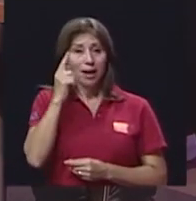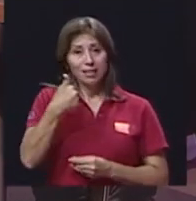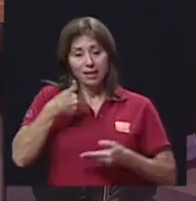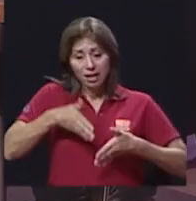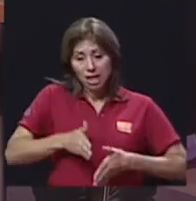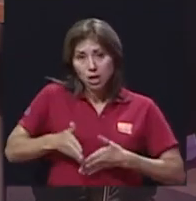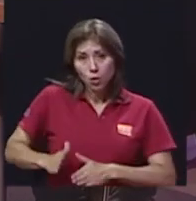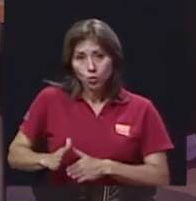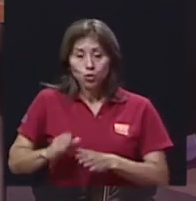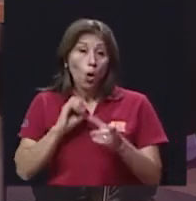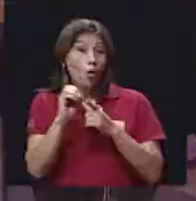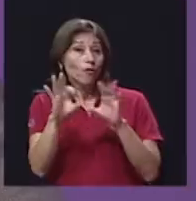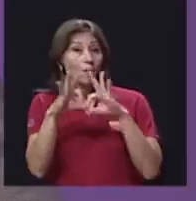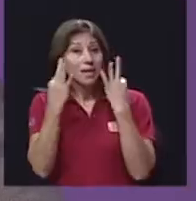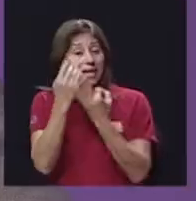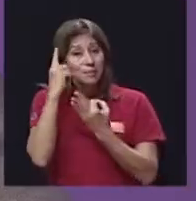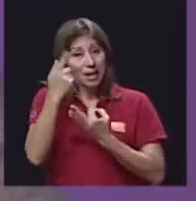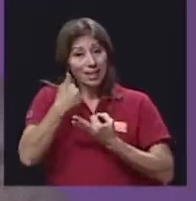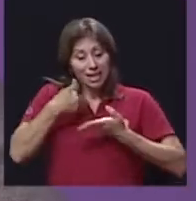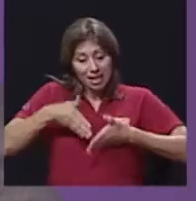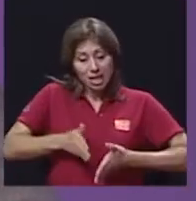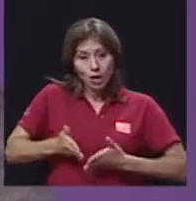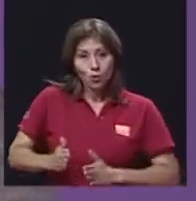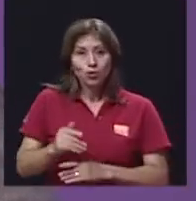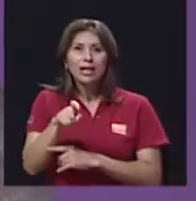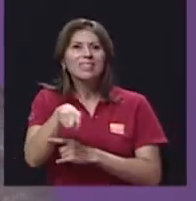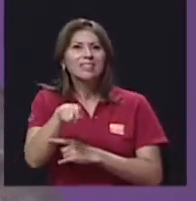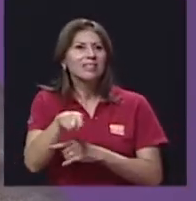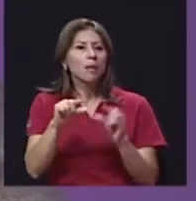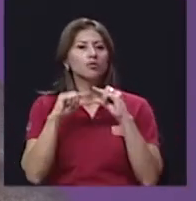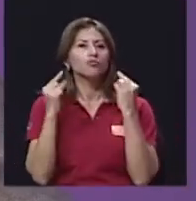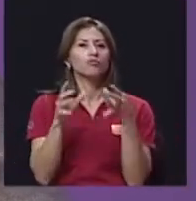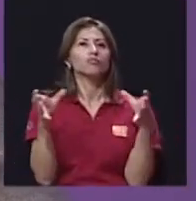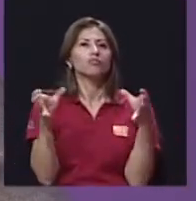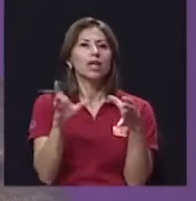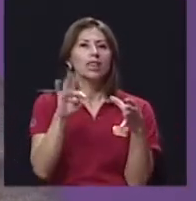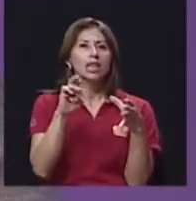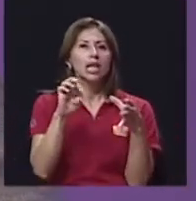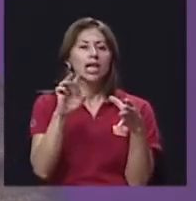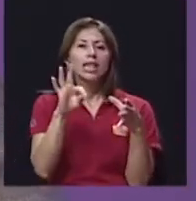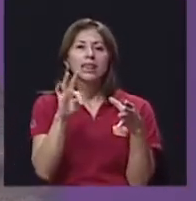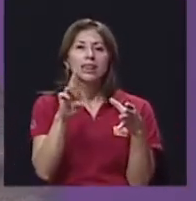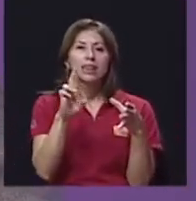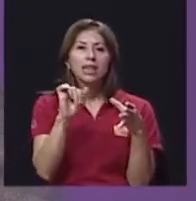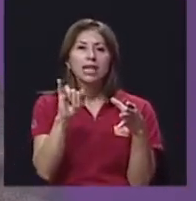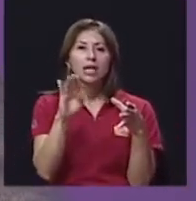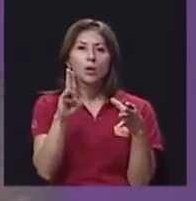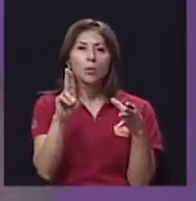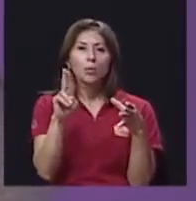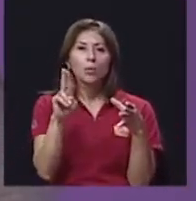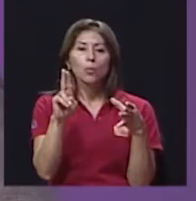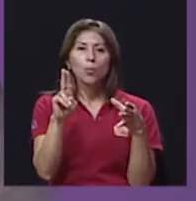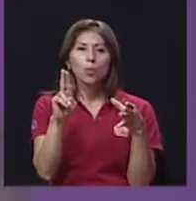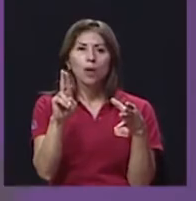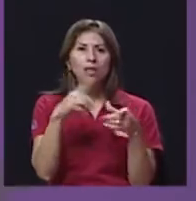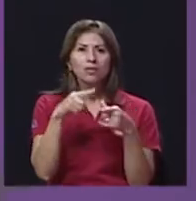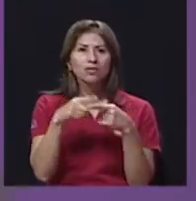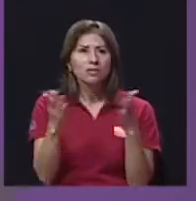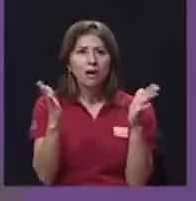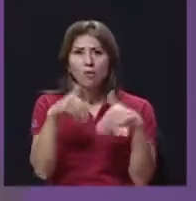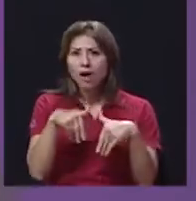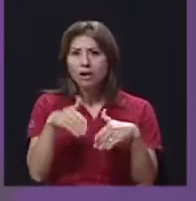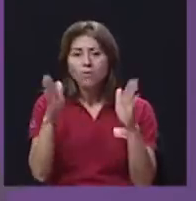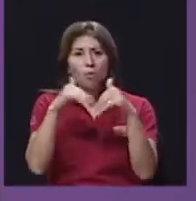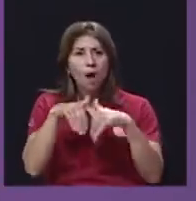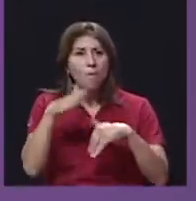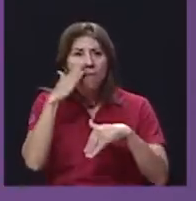hijos solos para familias para tener niños necesitamos una tribu y ya no las tenemos ya no tenemos a la abuela la tía la prima y el montón de gente entonces no lo hicimos ficticio